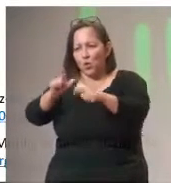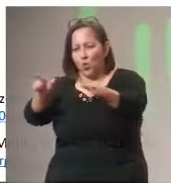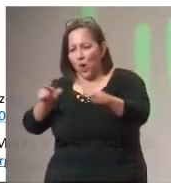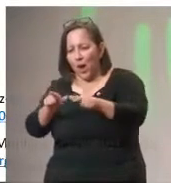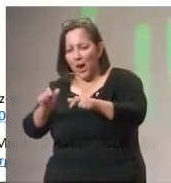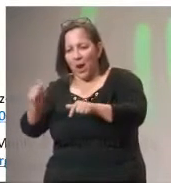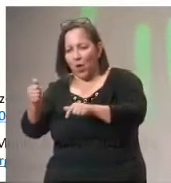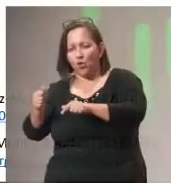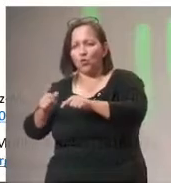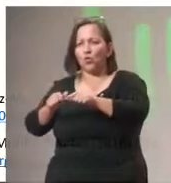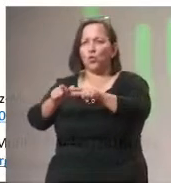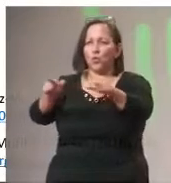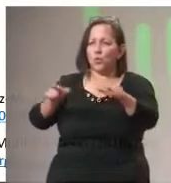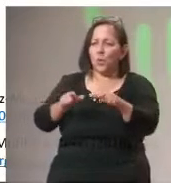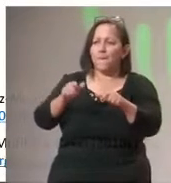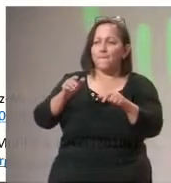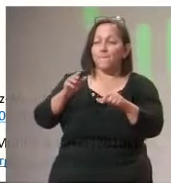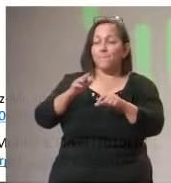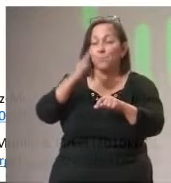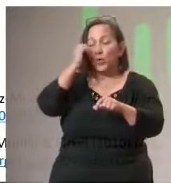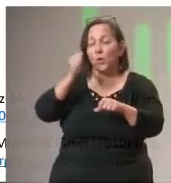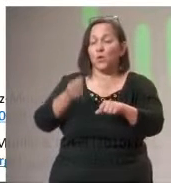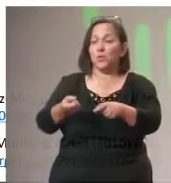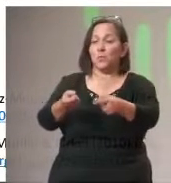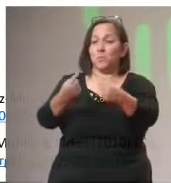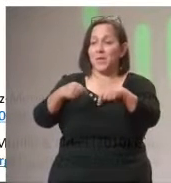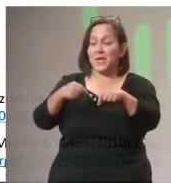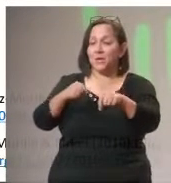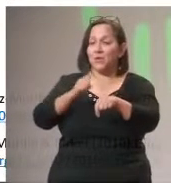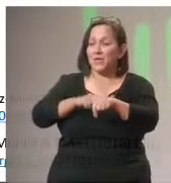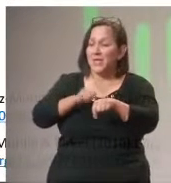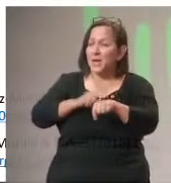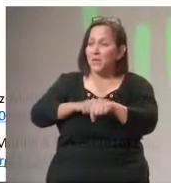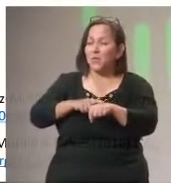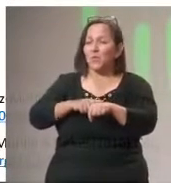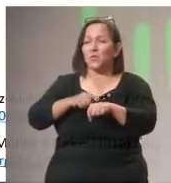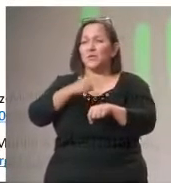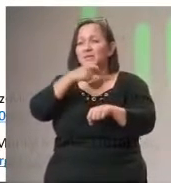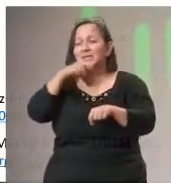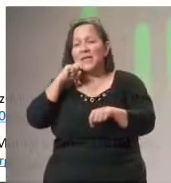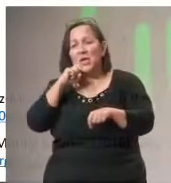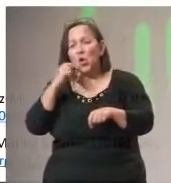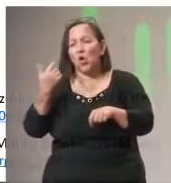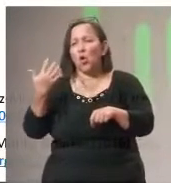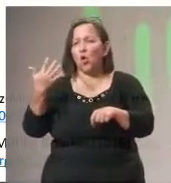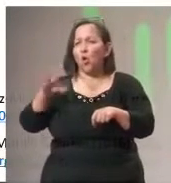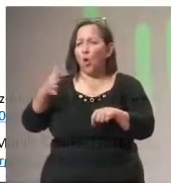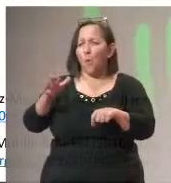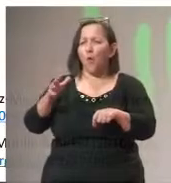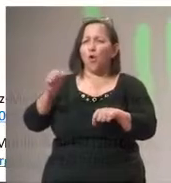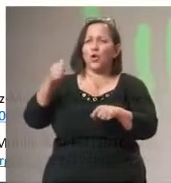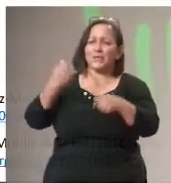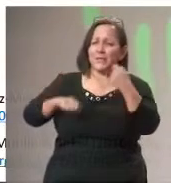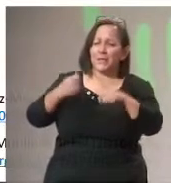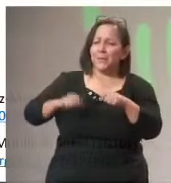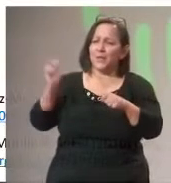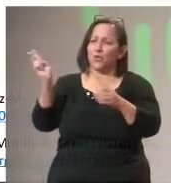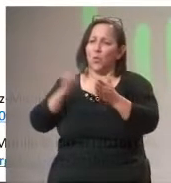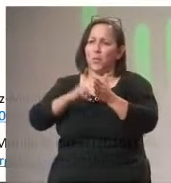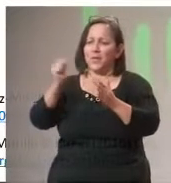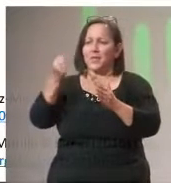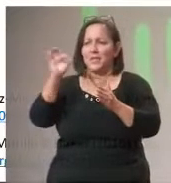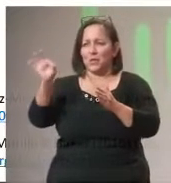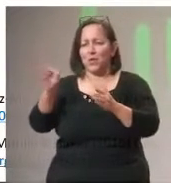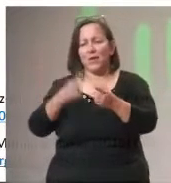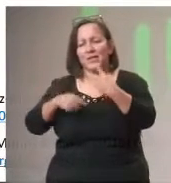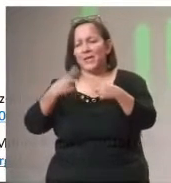recurso. Mientras que cuando está en una época del Niño, como en septiembre del 2019, básicamente la señal que se ve en el